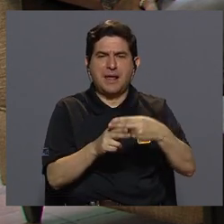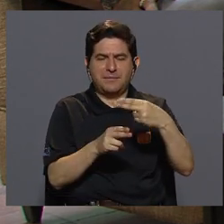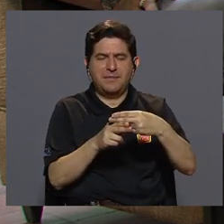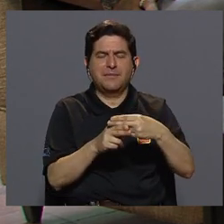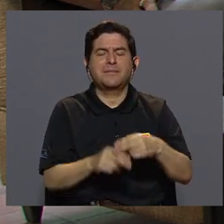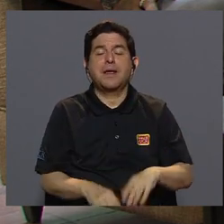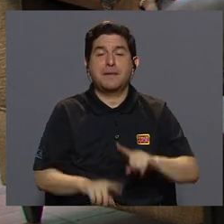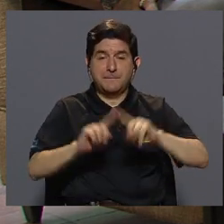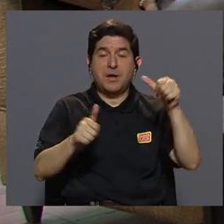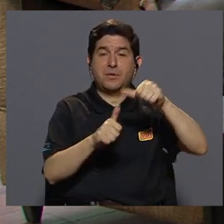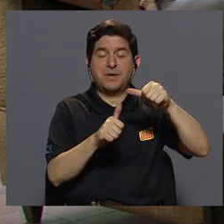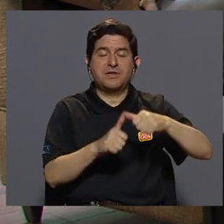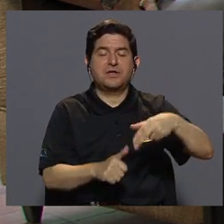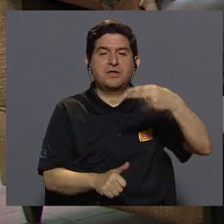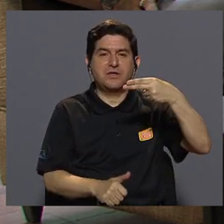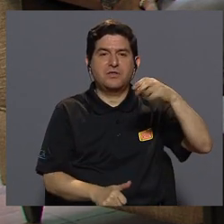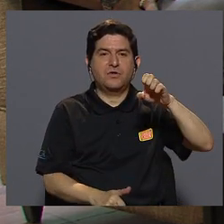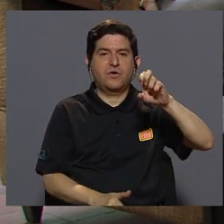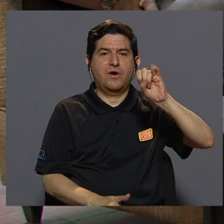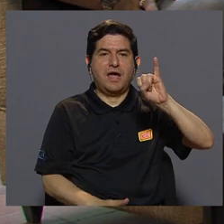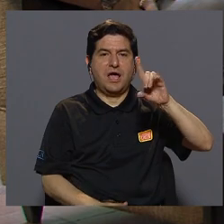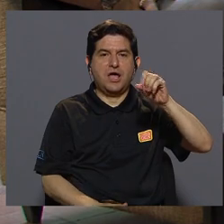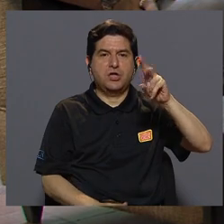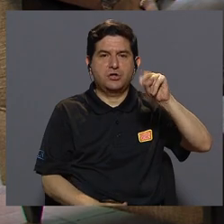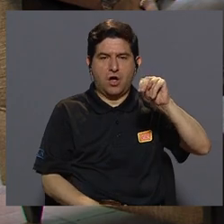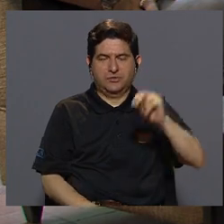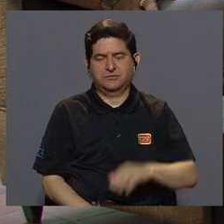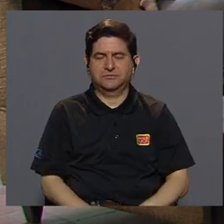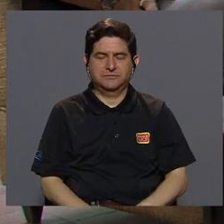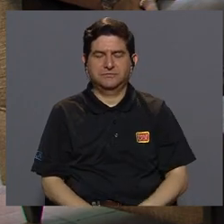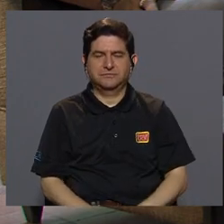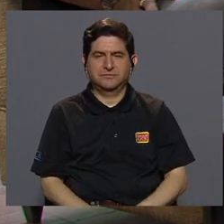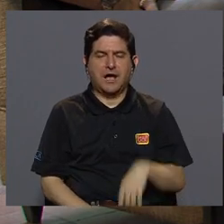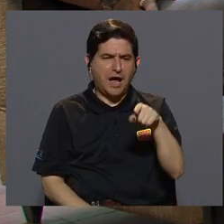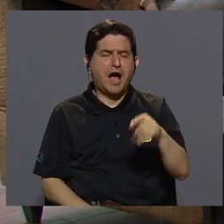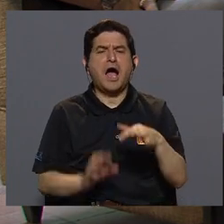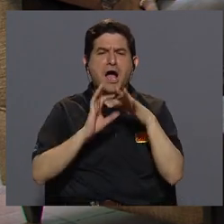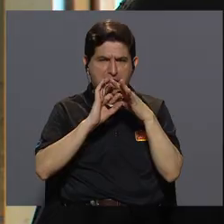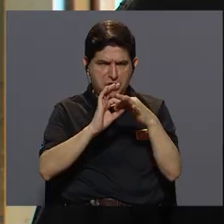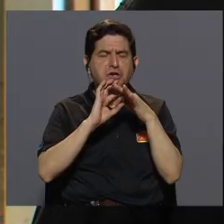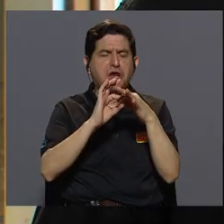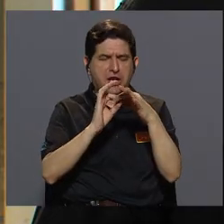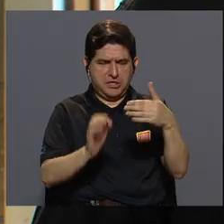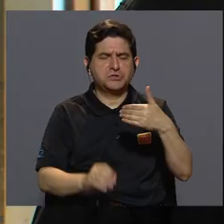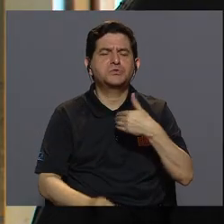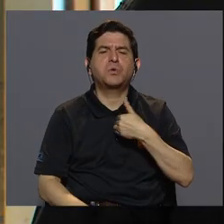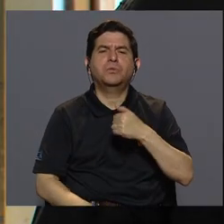sí, Haydon. Y entonces tienen una relación íntima y